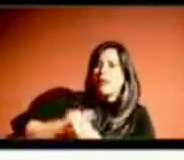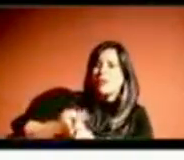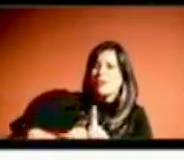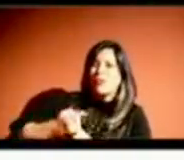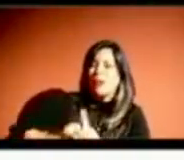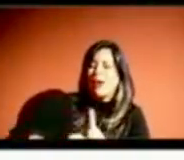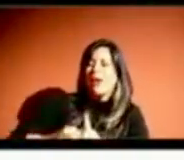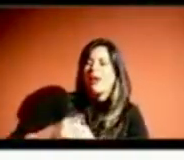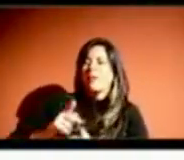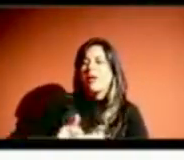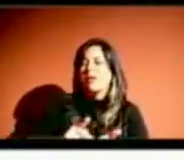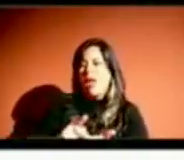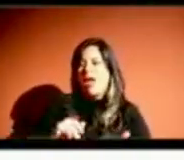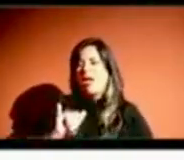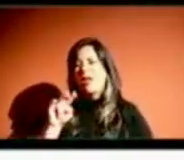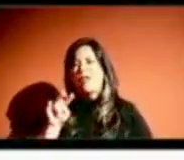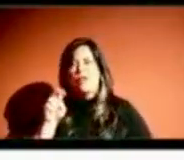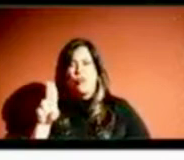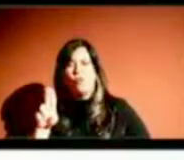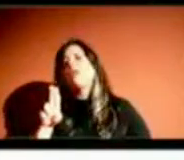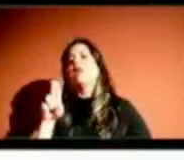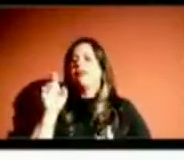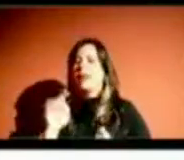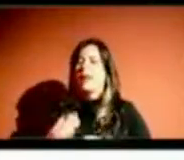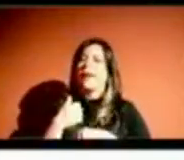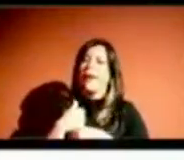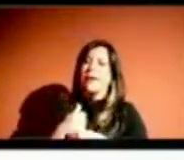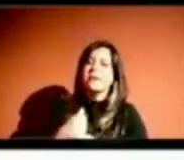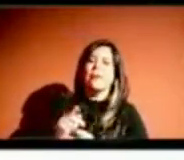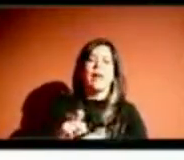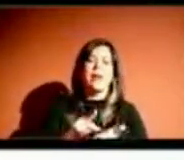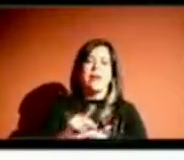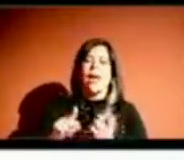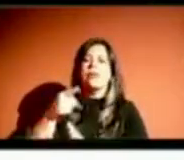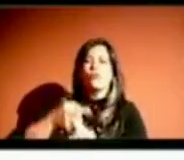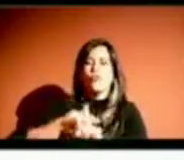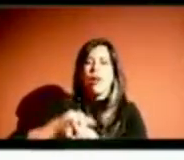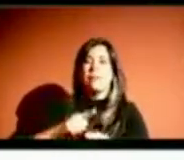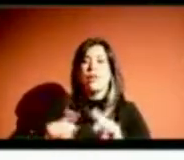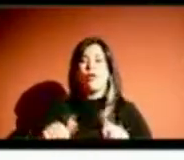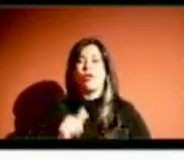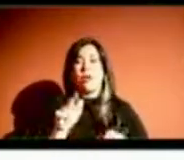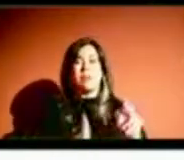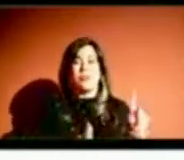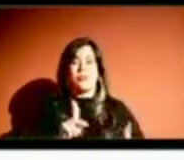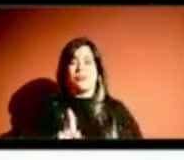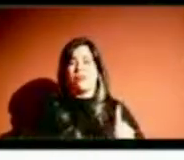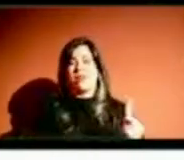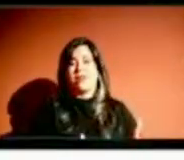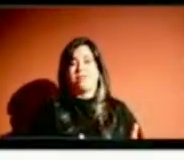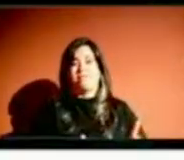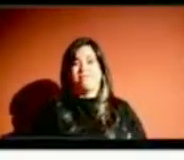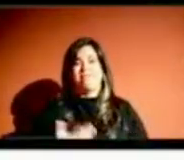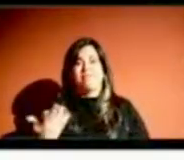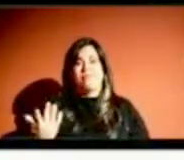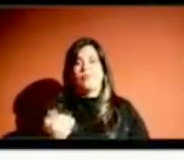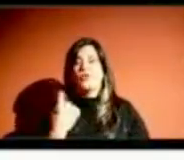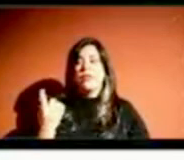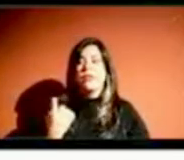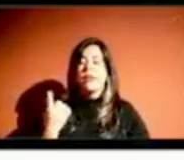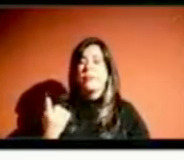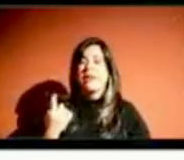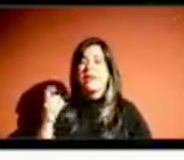con la planilla del IBU, pues tienen que radicar su planilla mensual. Pero hay personas que siempre tienen